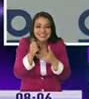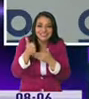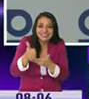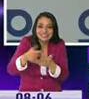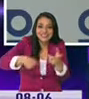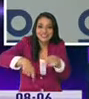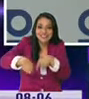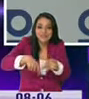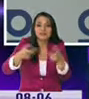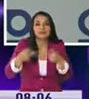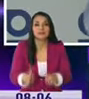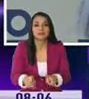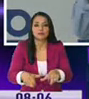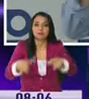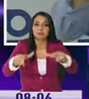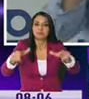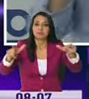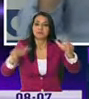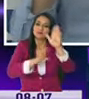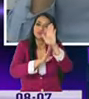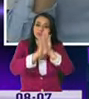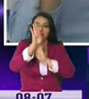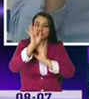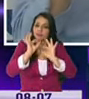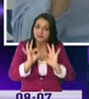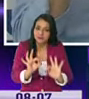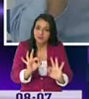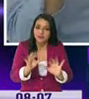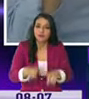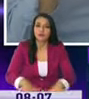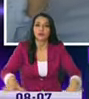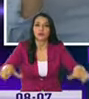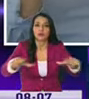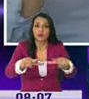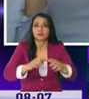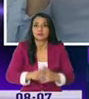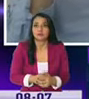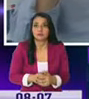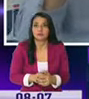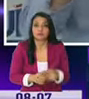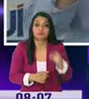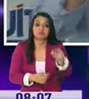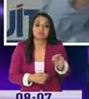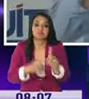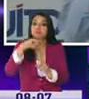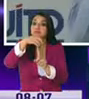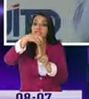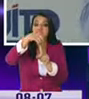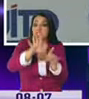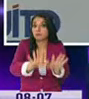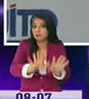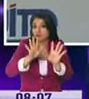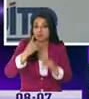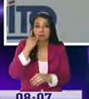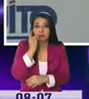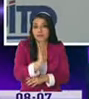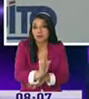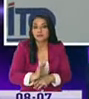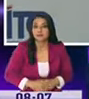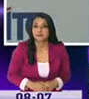movilidad, sino al crecimiento ordenado que se debe tener en este, el otro valle de Quito, porque este es otro valle, el valle de Pomasqui, que